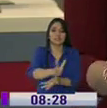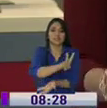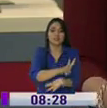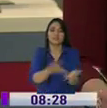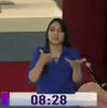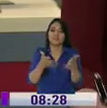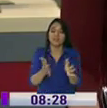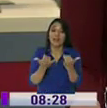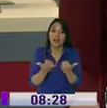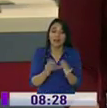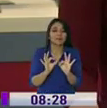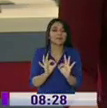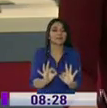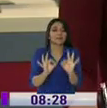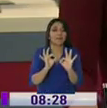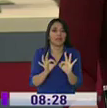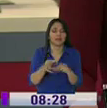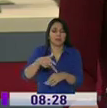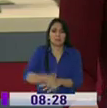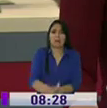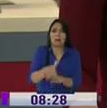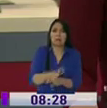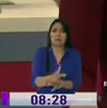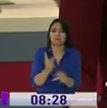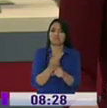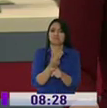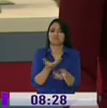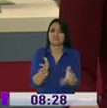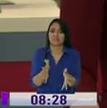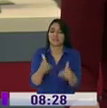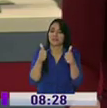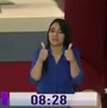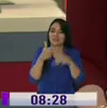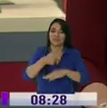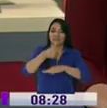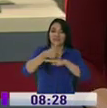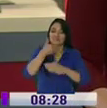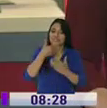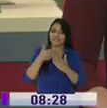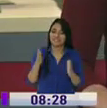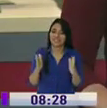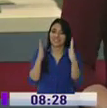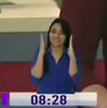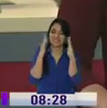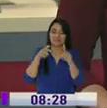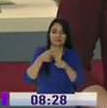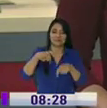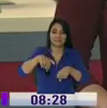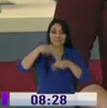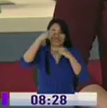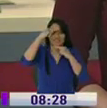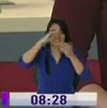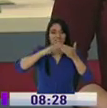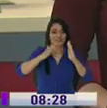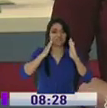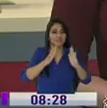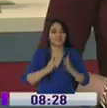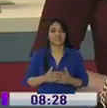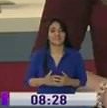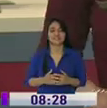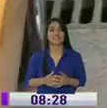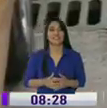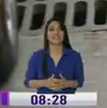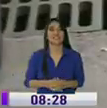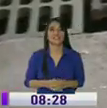encuentra en buen estado y ya no representa un peligro. Muy bien, autoridades, y gracias por estar pendientes de este el primer noticiero de la comunidad.